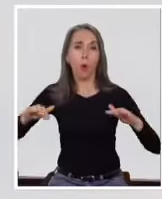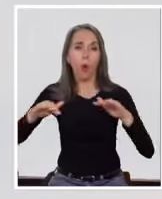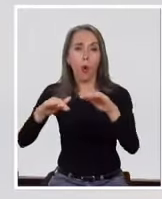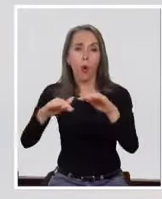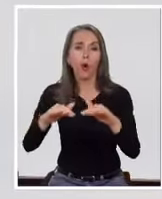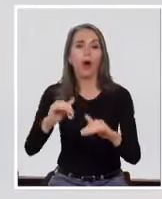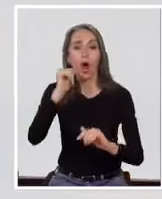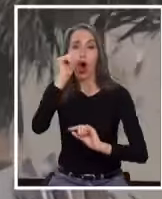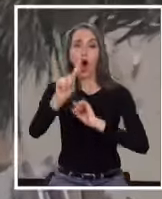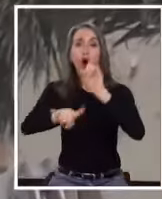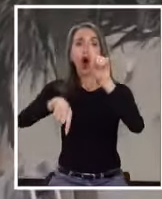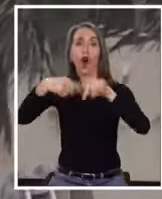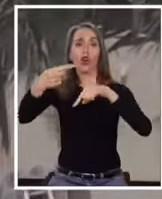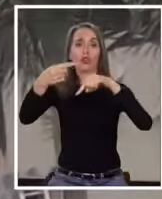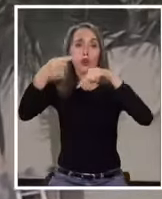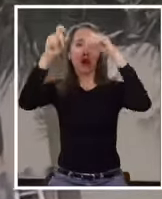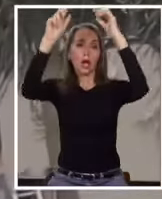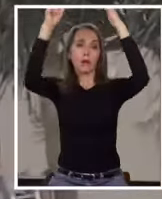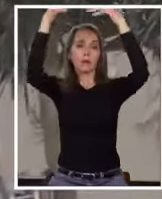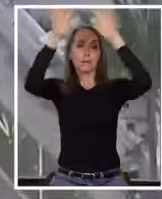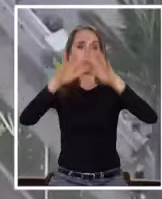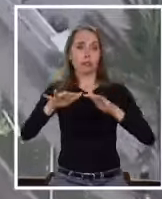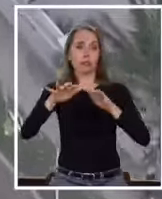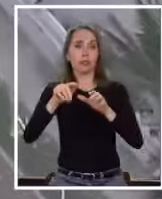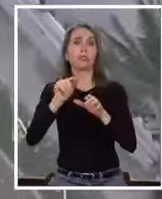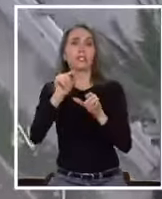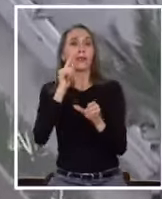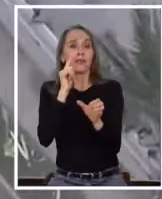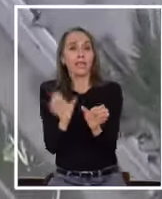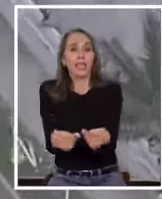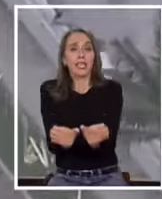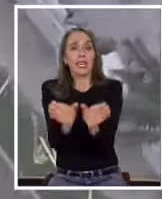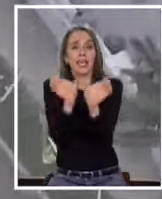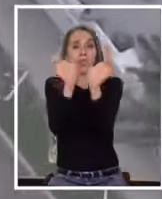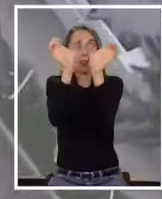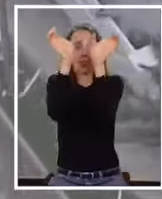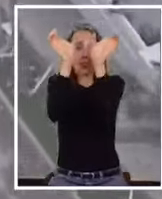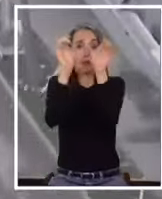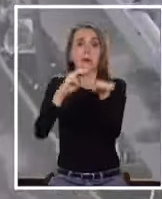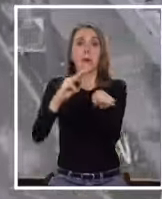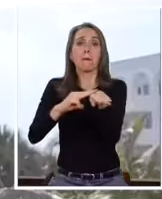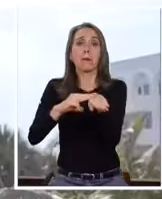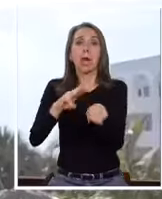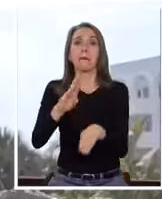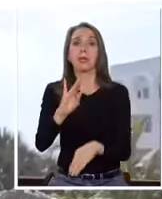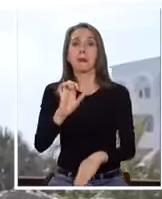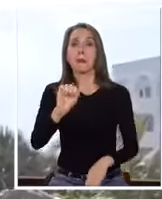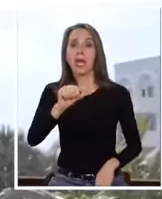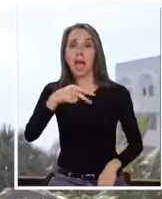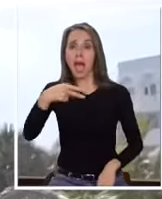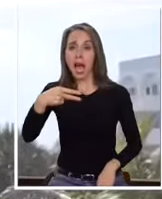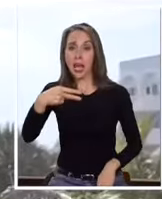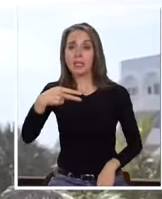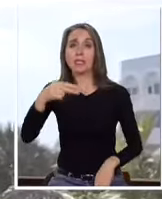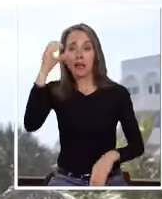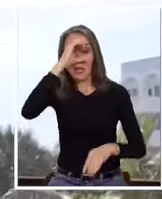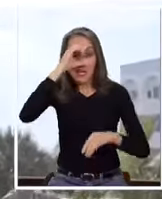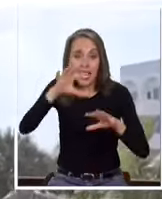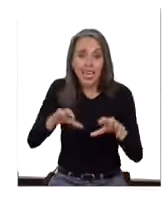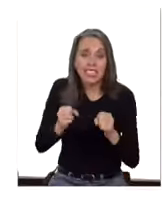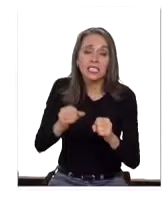Un día después del dramático colapso de una torre del edificio Chaplin Towers en Miami Beach, las labores de rescate